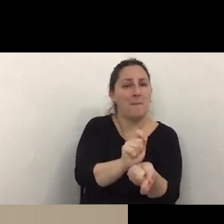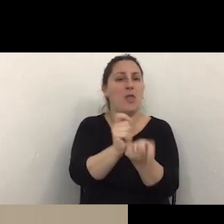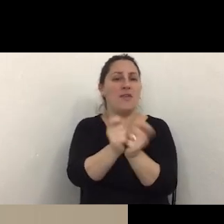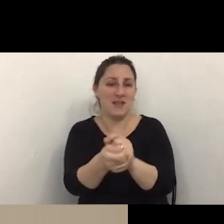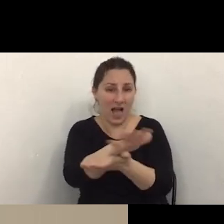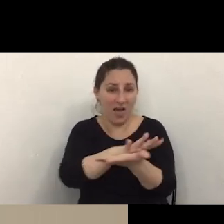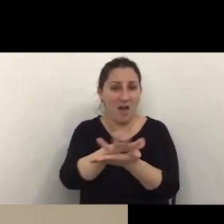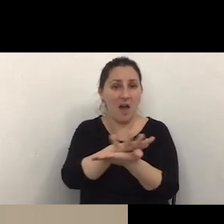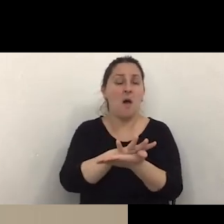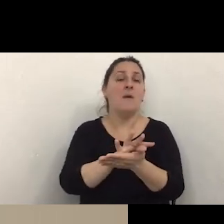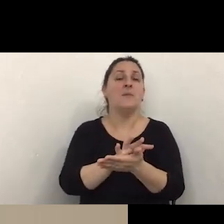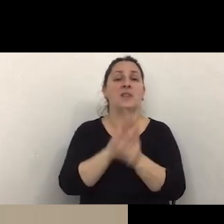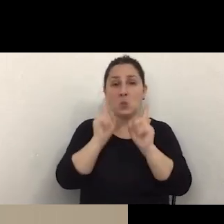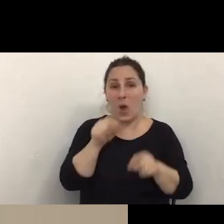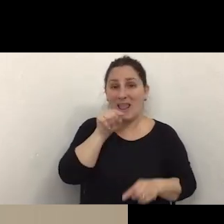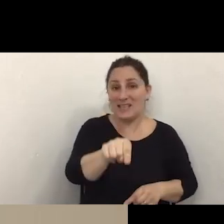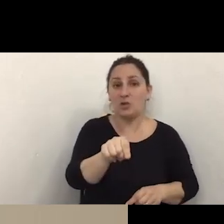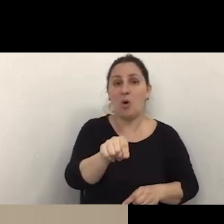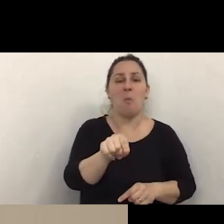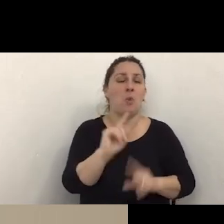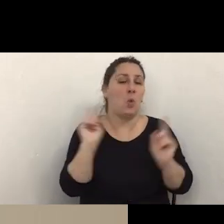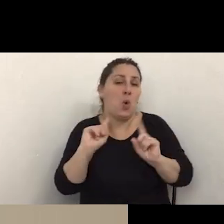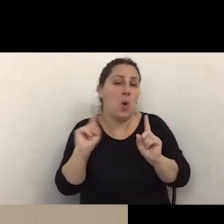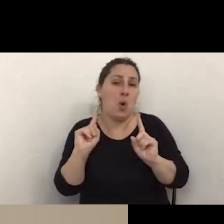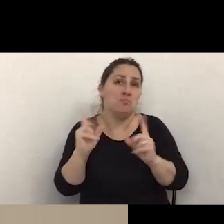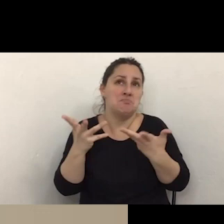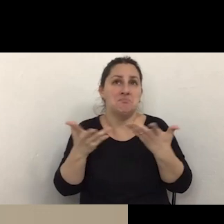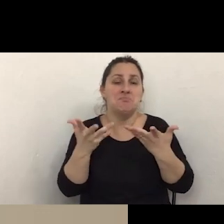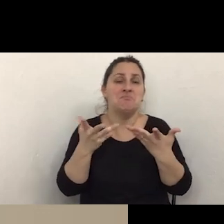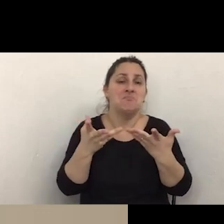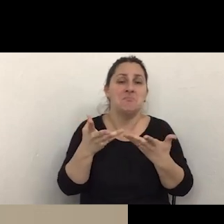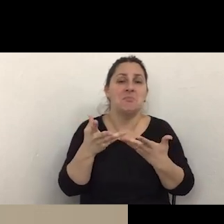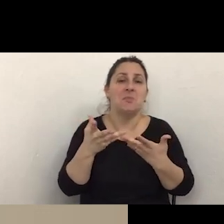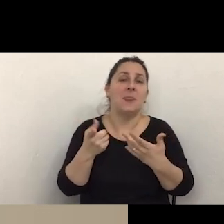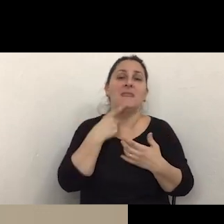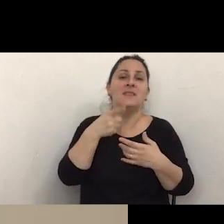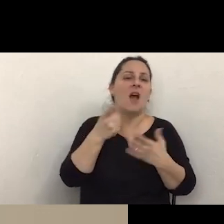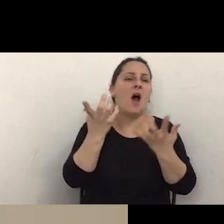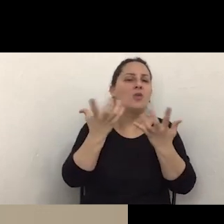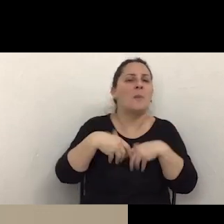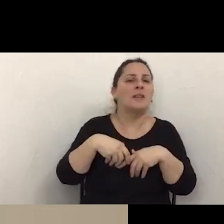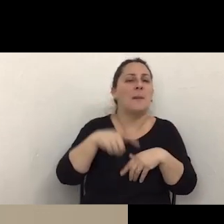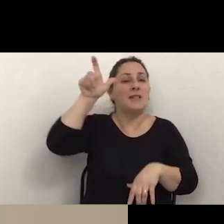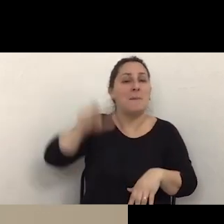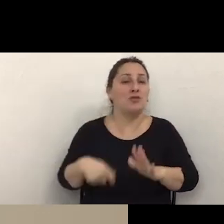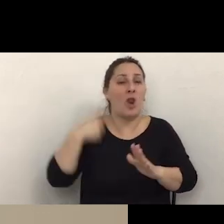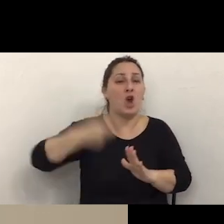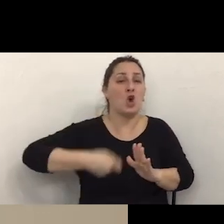sin embargo que eso no tenga por qué de llano implicar que el contribuyente